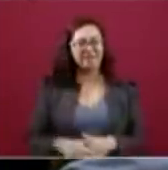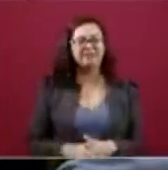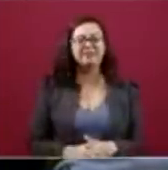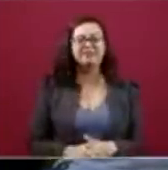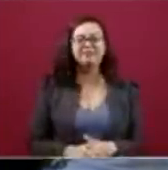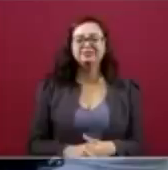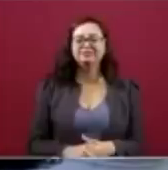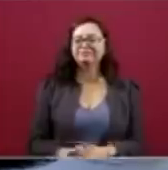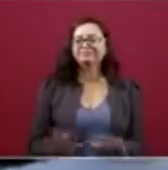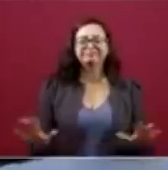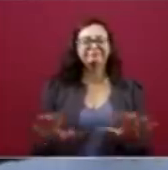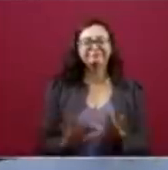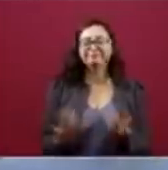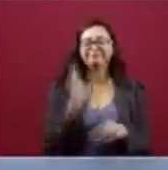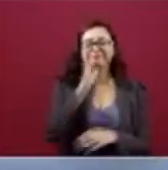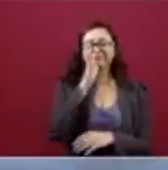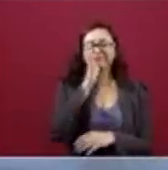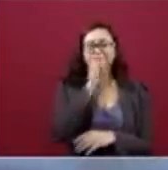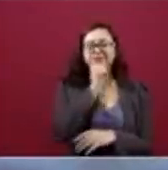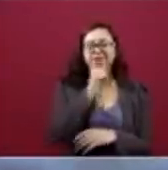No se puede.